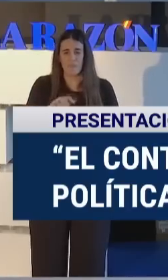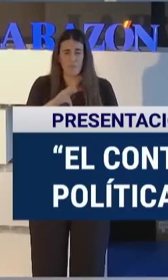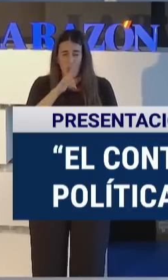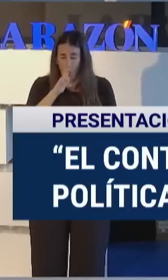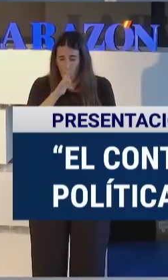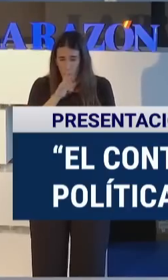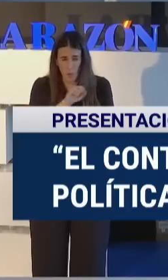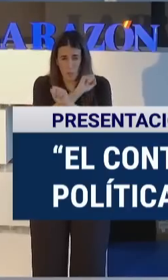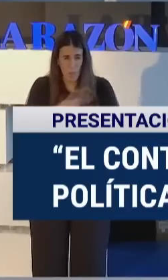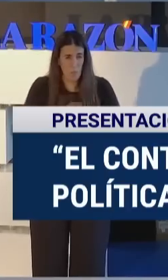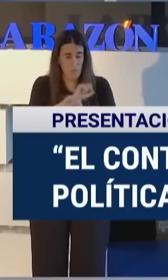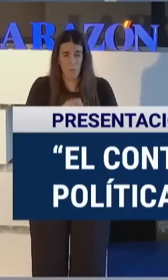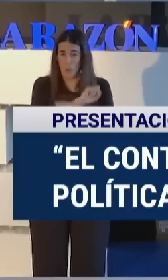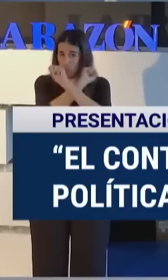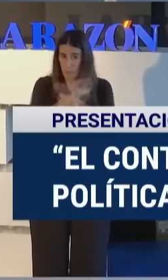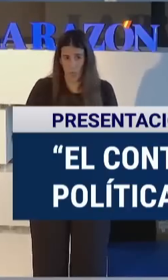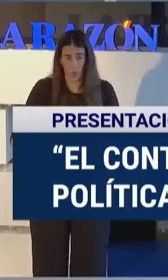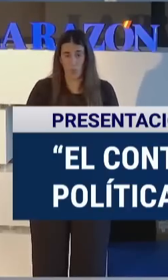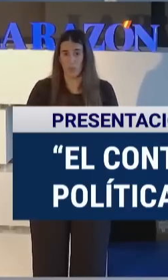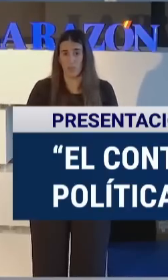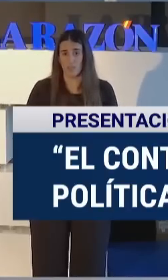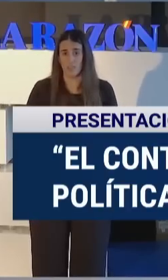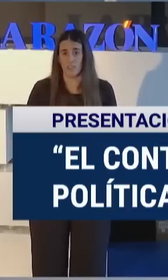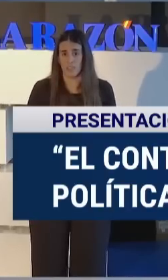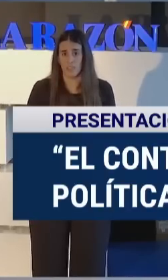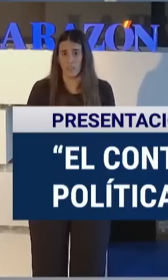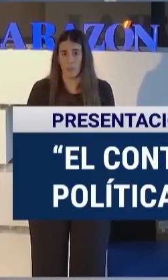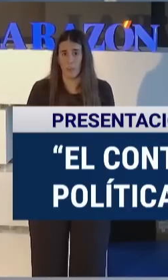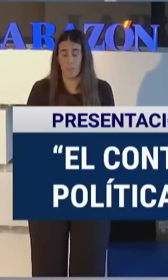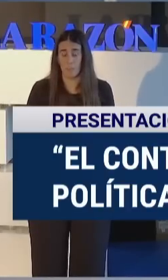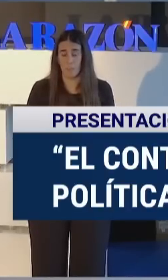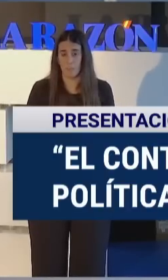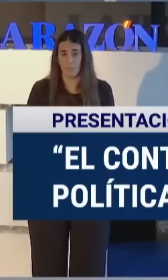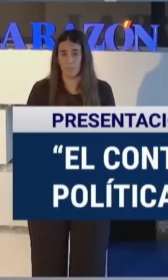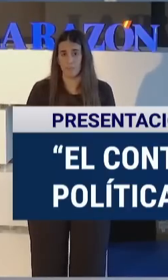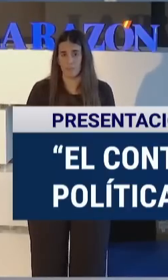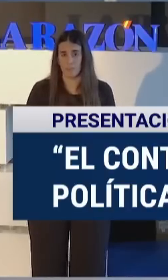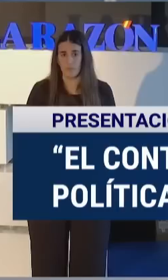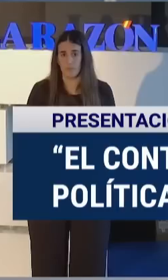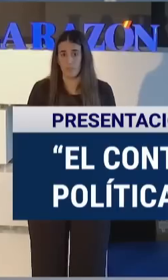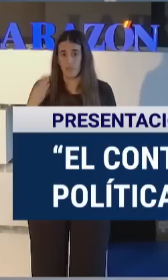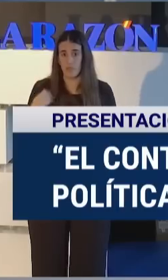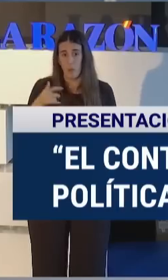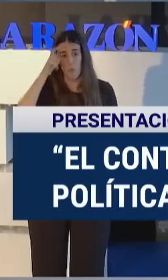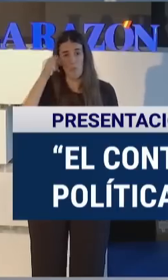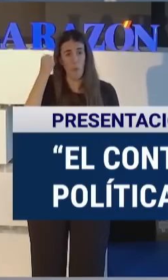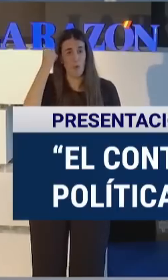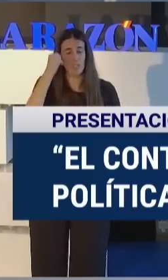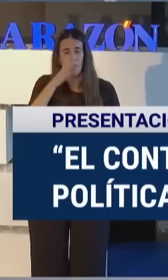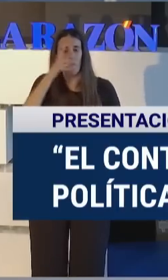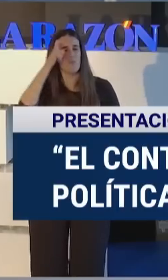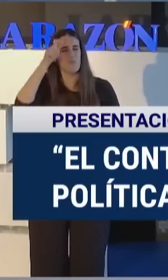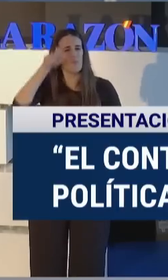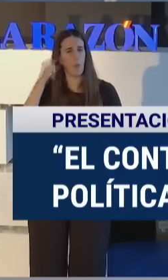más siniestros que los propios populistas kirchneristas, porque el